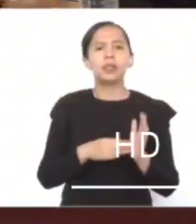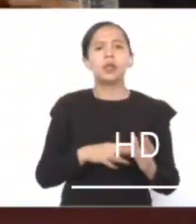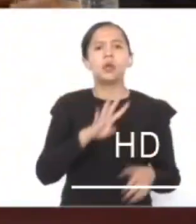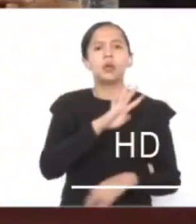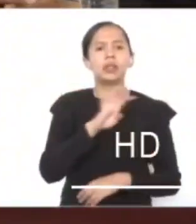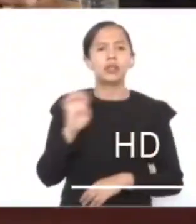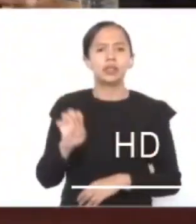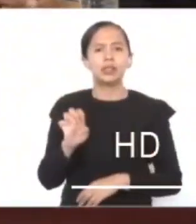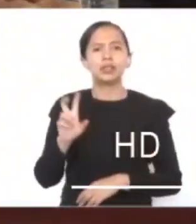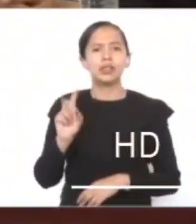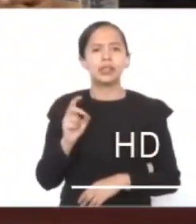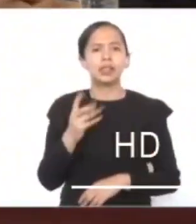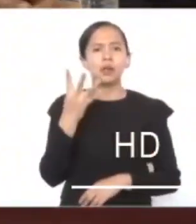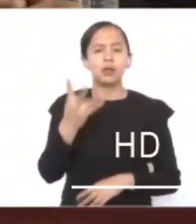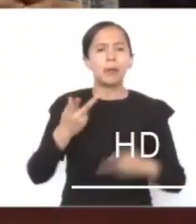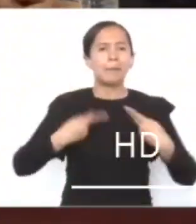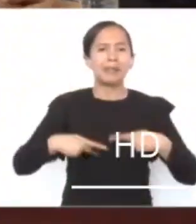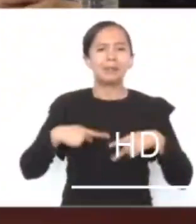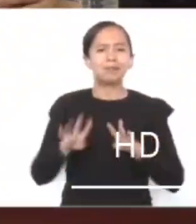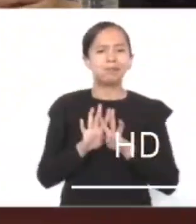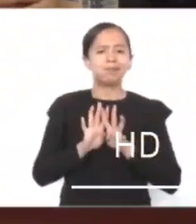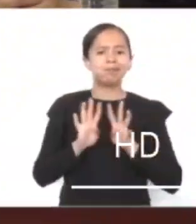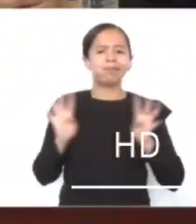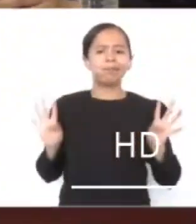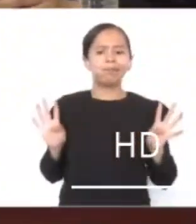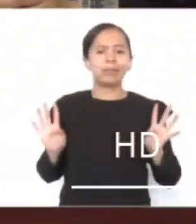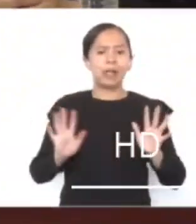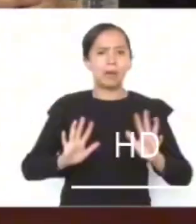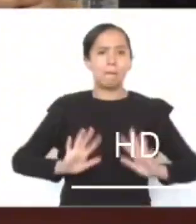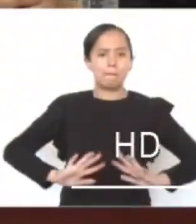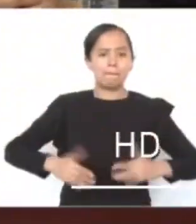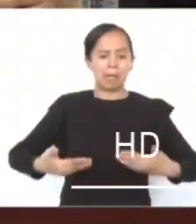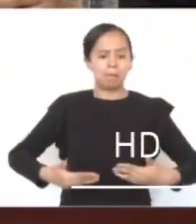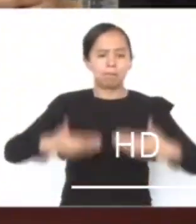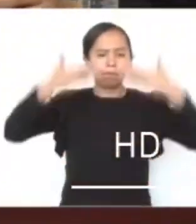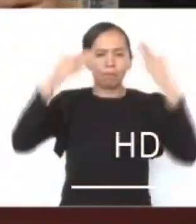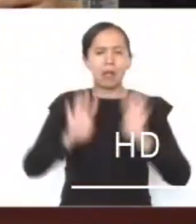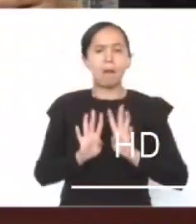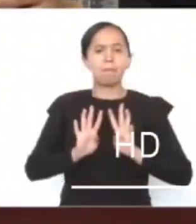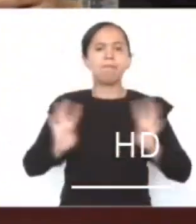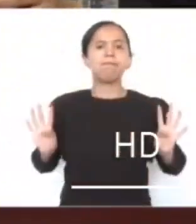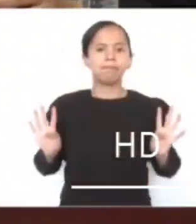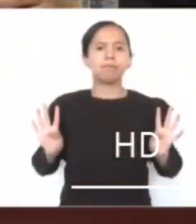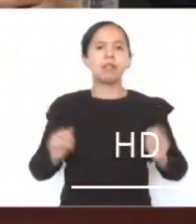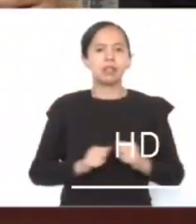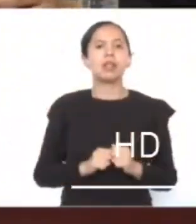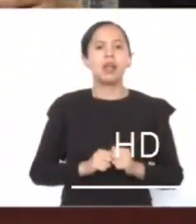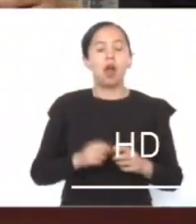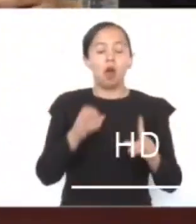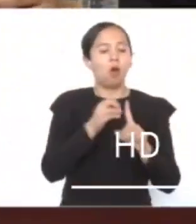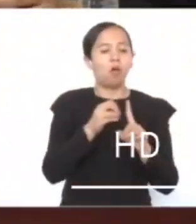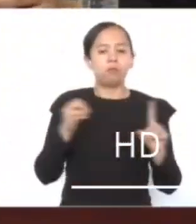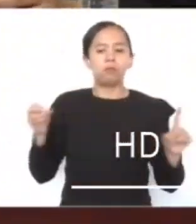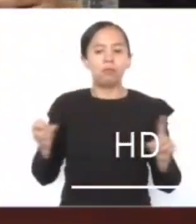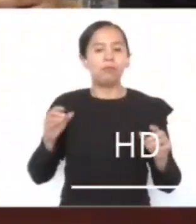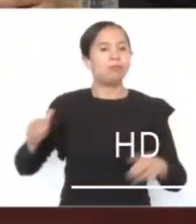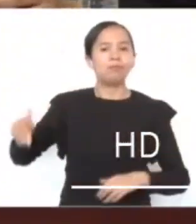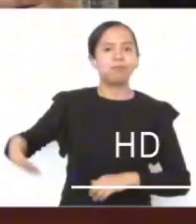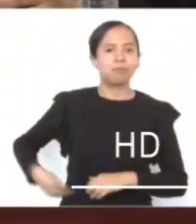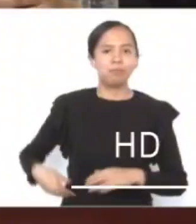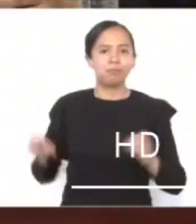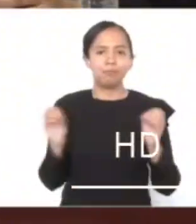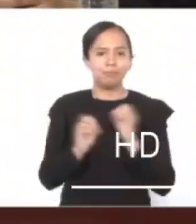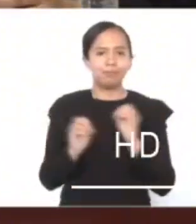1,434 replegadas en los 35 hospitales. Todo en orden y sin incidentes.